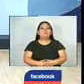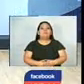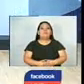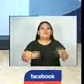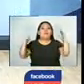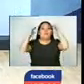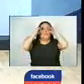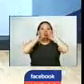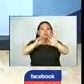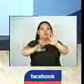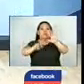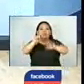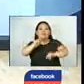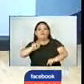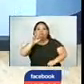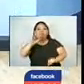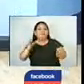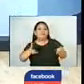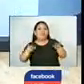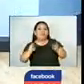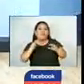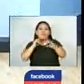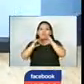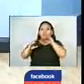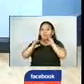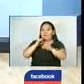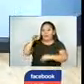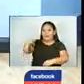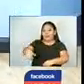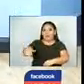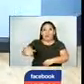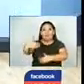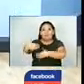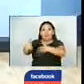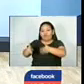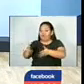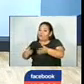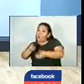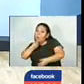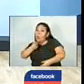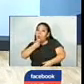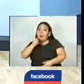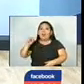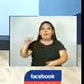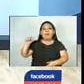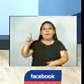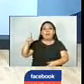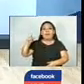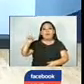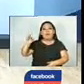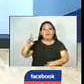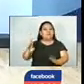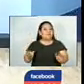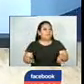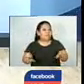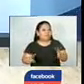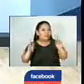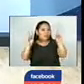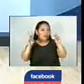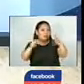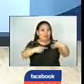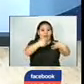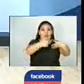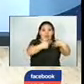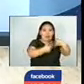Ocho de la noche con tres minutos y a esta hora nos enlazamos hasta la sala de redacción para que el periodista Aldair Tadeo nos informe sobre dos